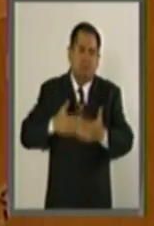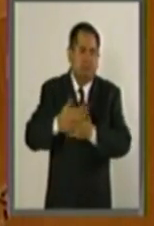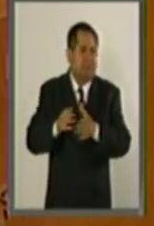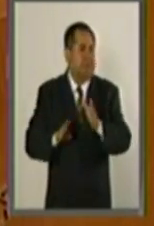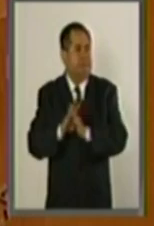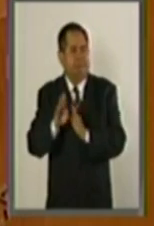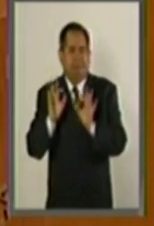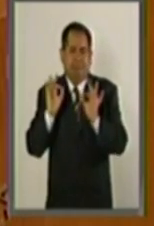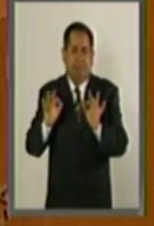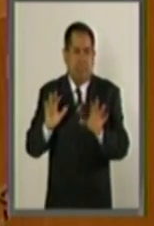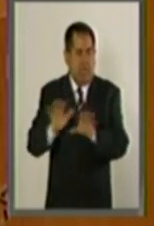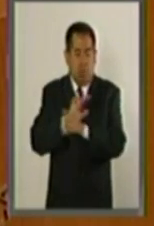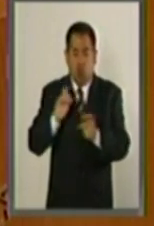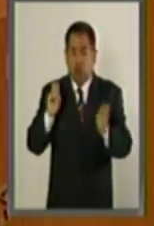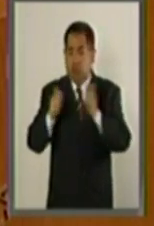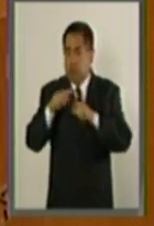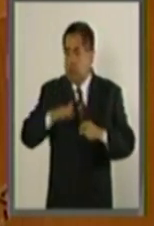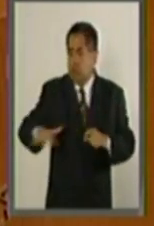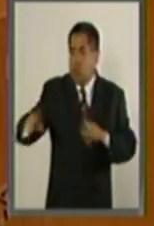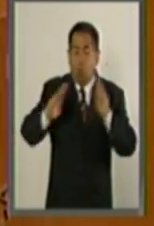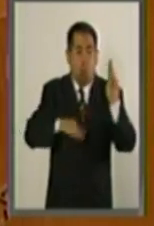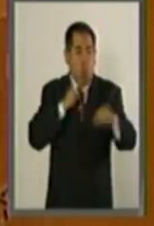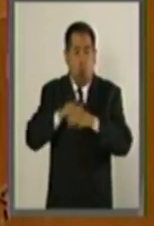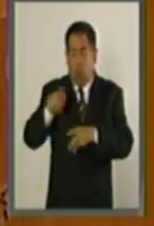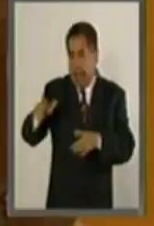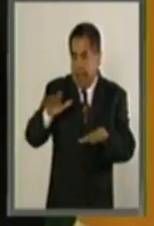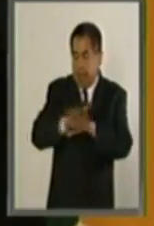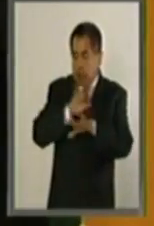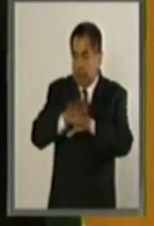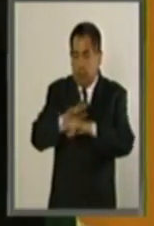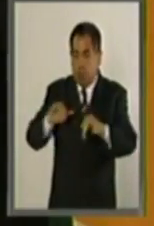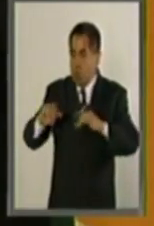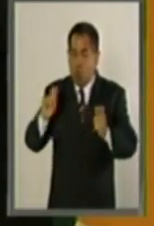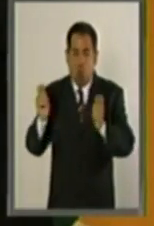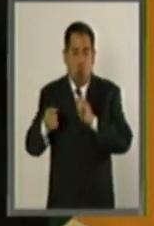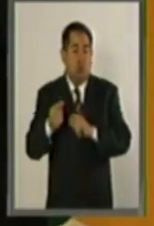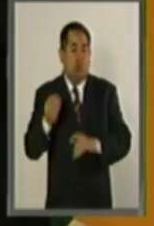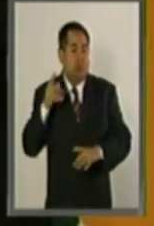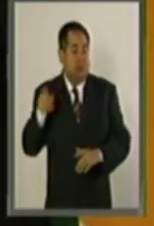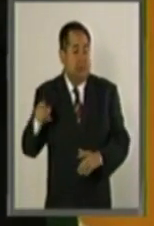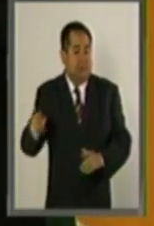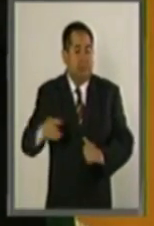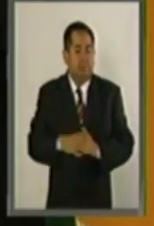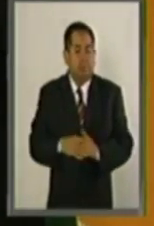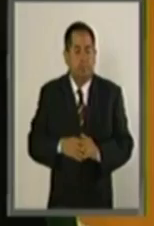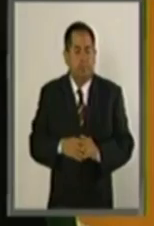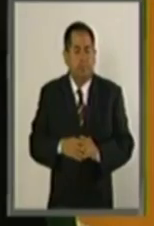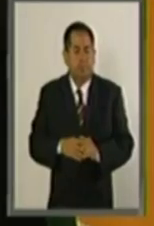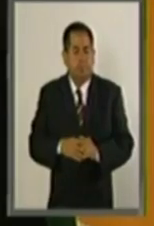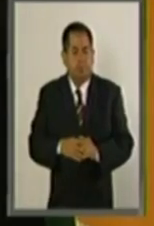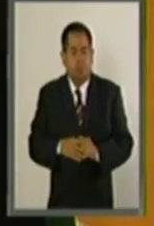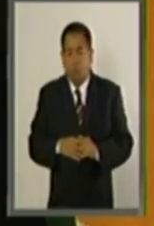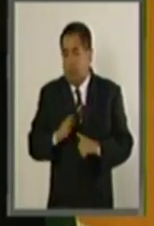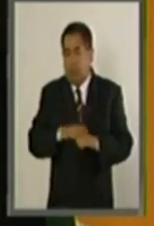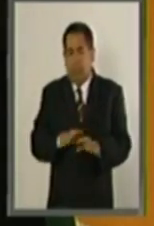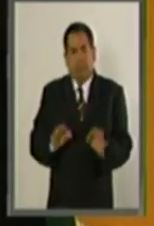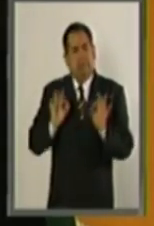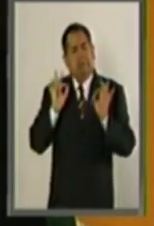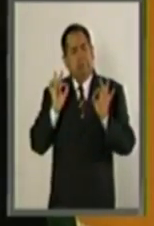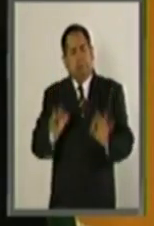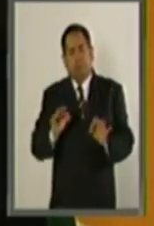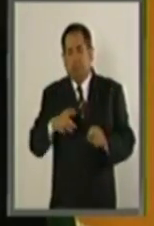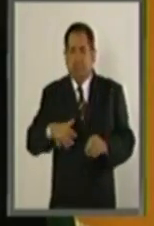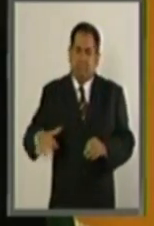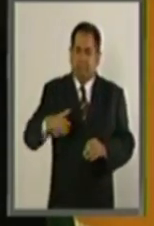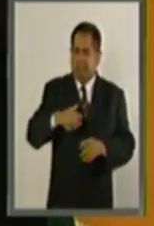grandes cambios de la geopolítica mundial contemporánea. No ha sido garantía de estabilidad, así